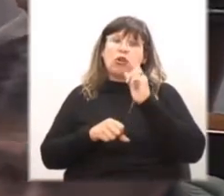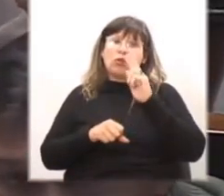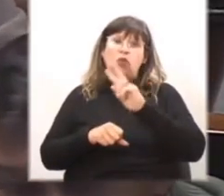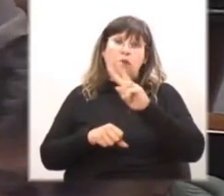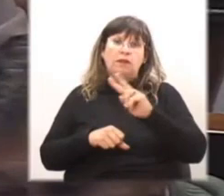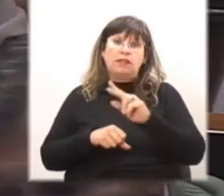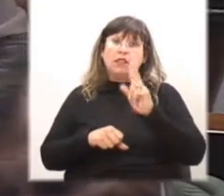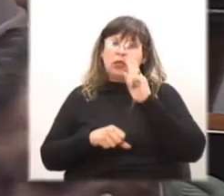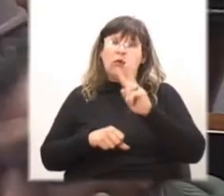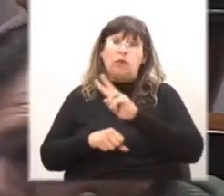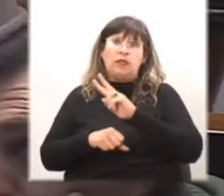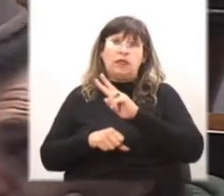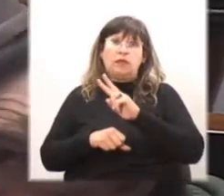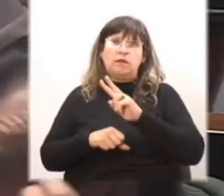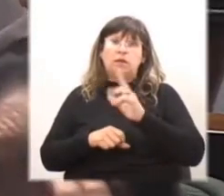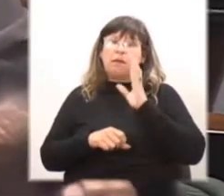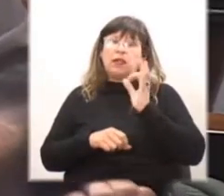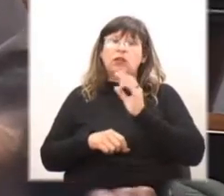2020,